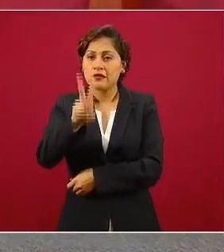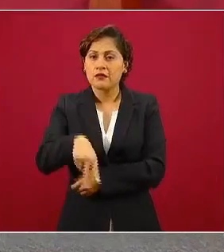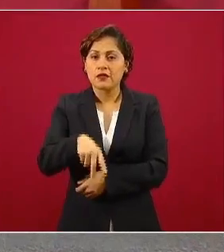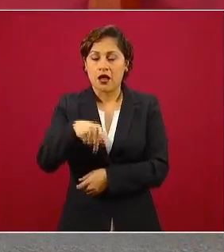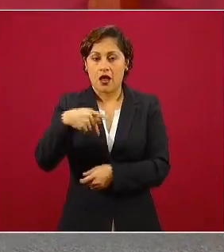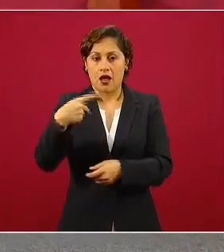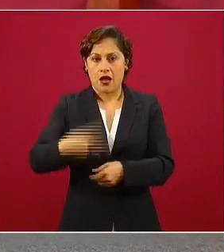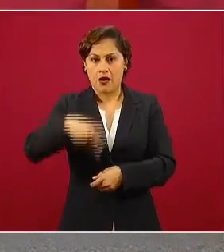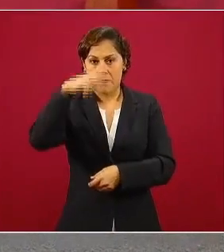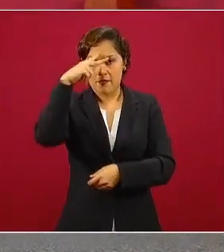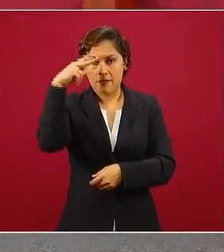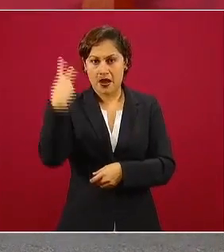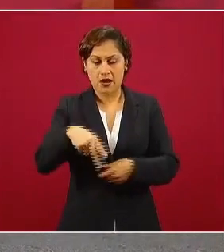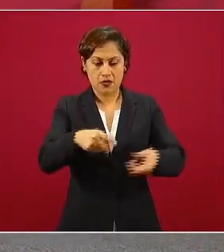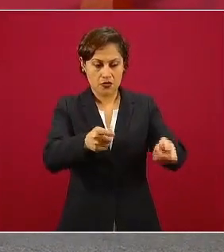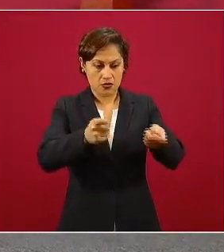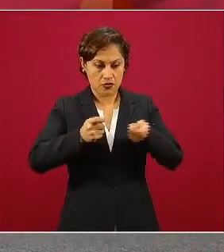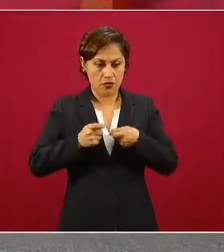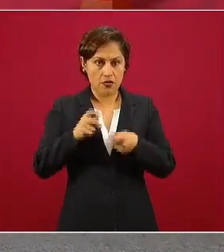Pemex.